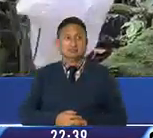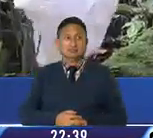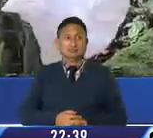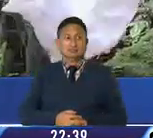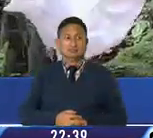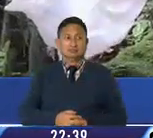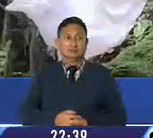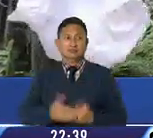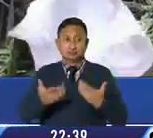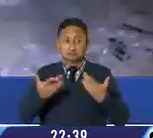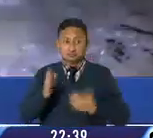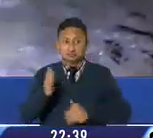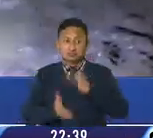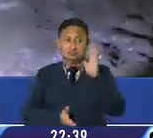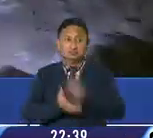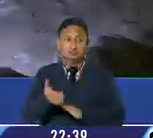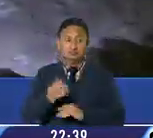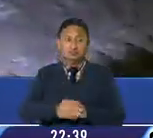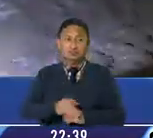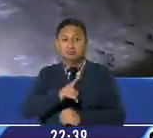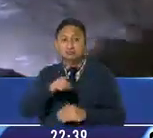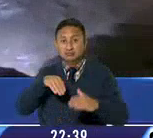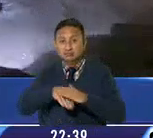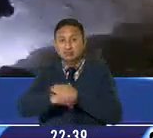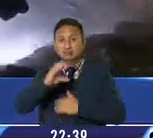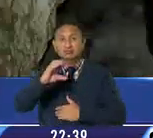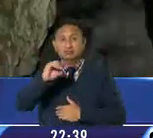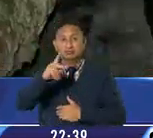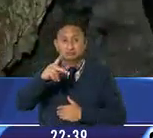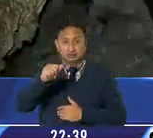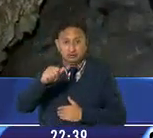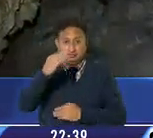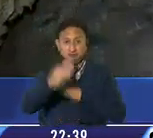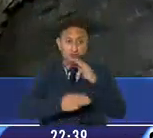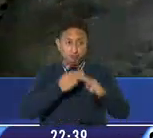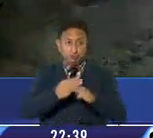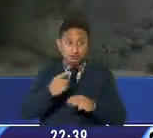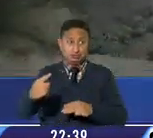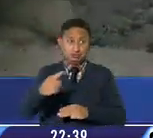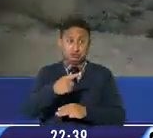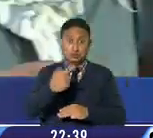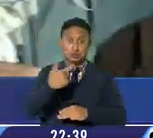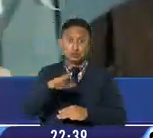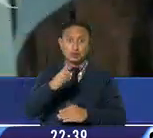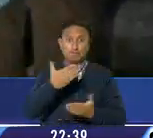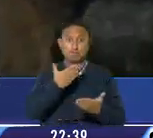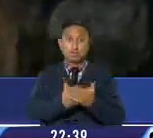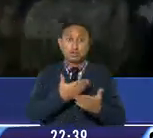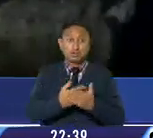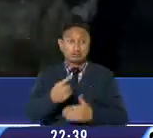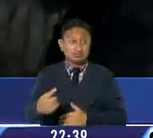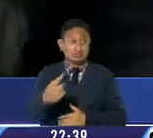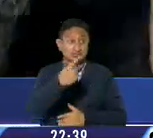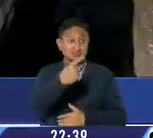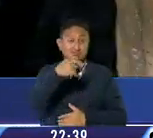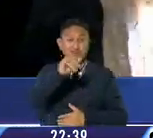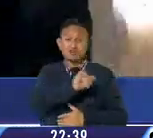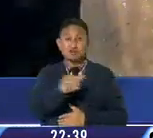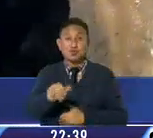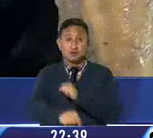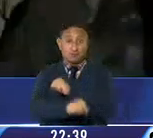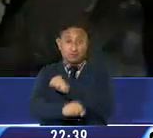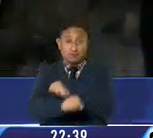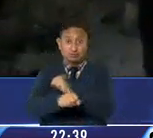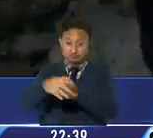Luego nos dirigimos hasta la caverna Copa del Mundo. Aquí su evidencia se parece mucho a la Copa Mundial de Fútbol.